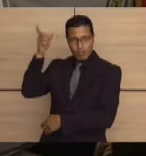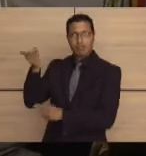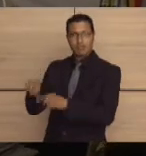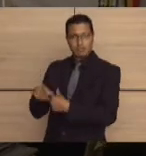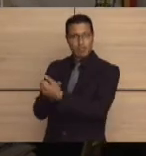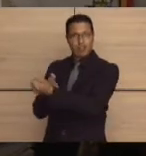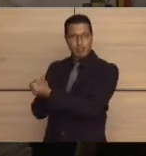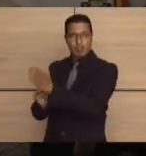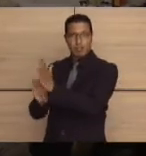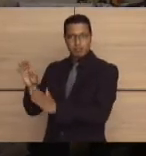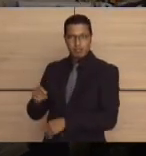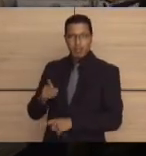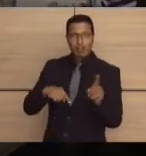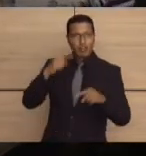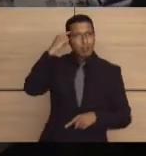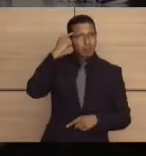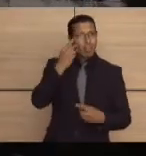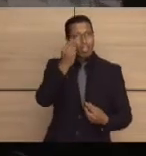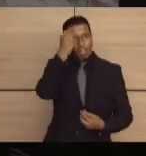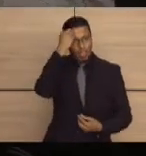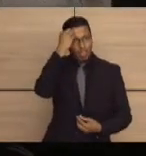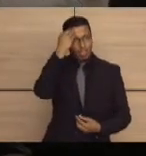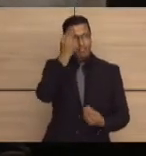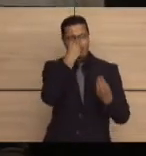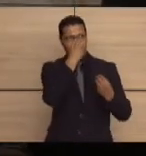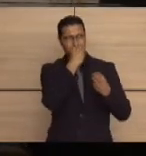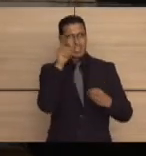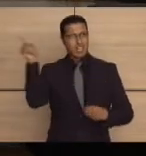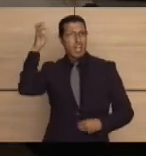de que las cosas ocurrían en otra parte y que aquí no ocurría nada.